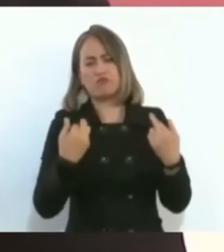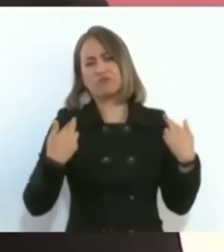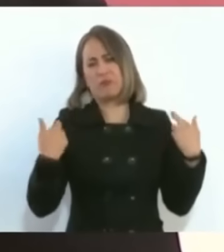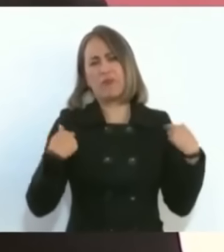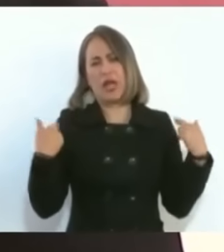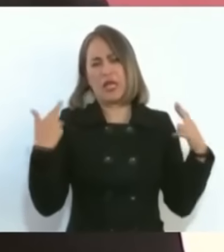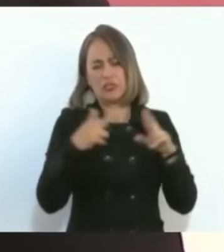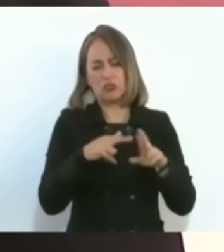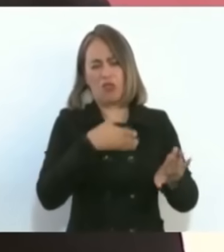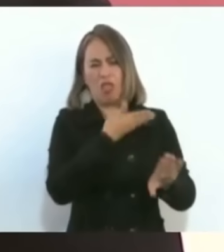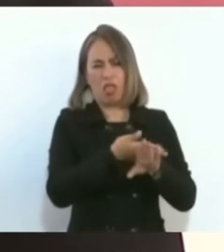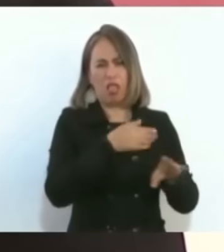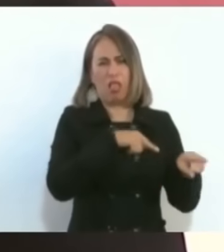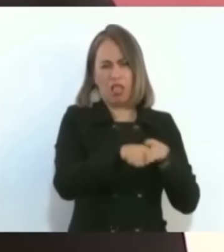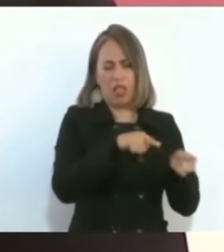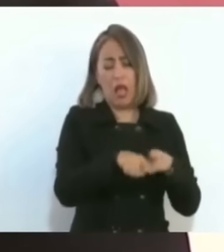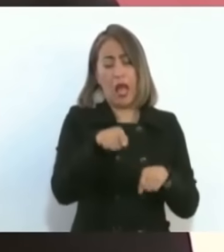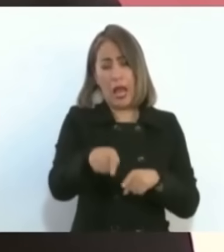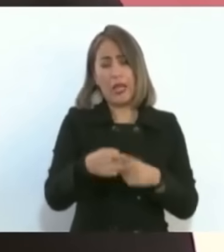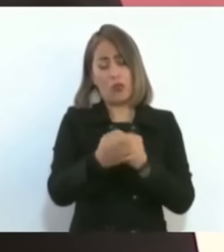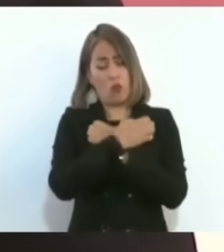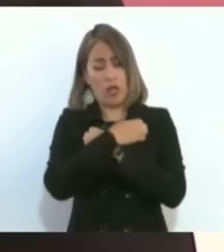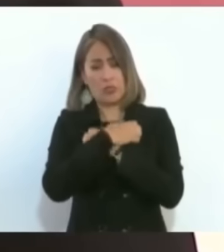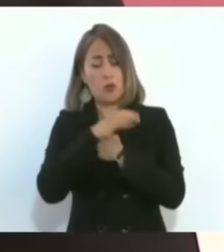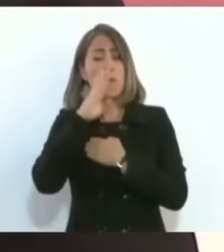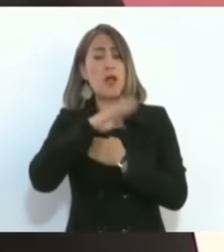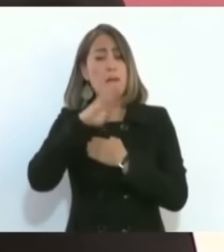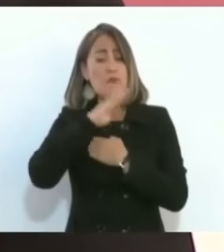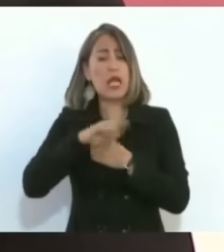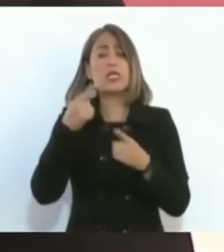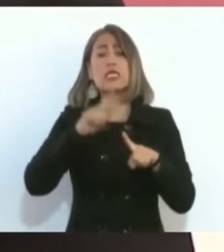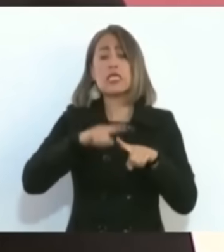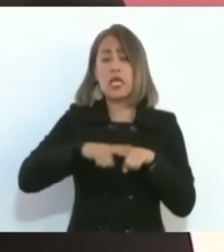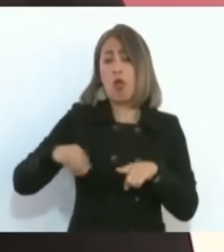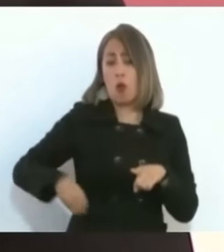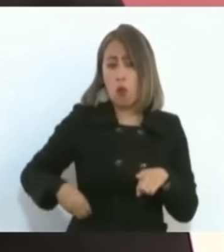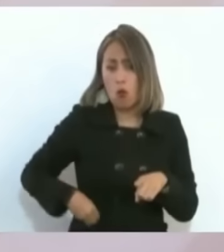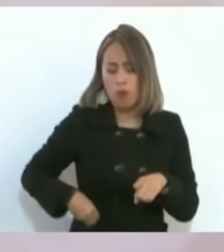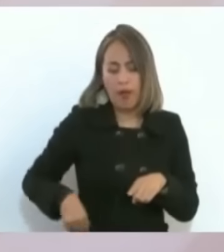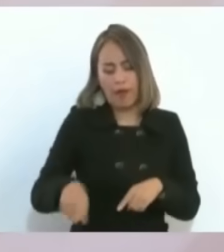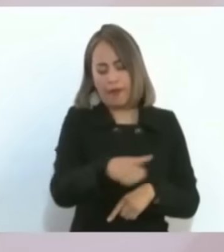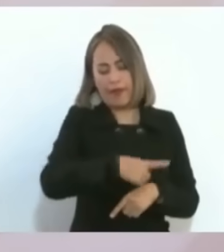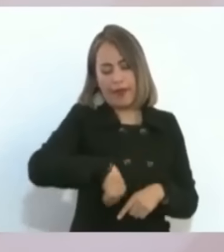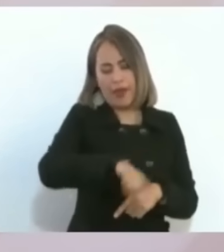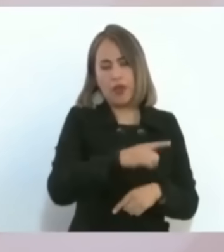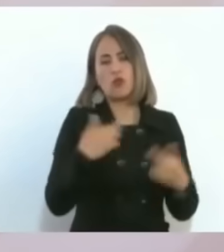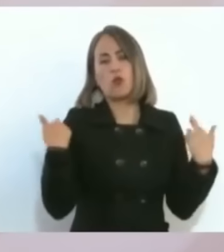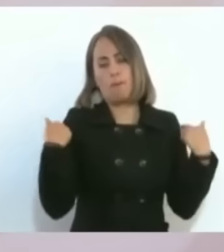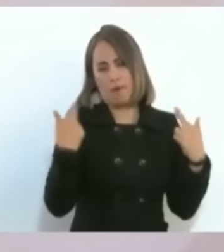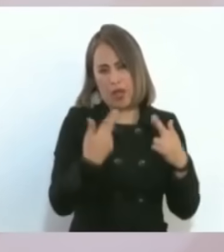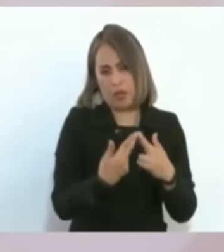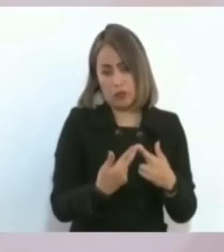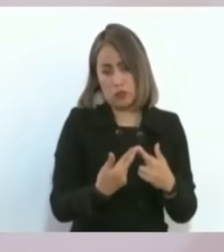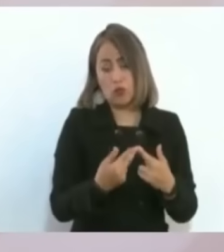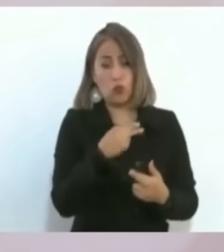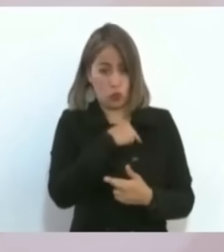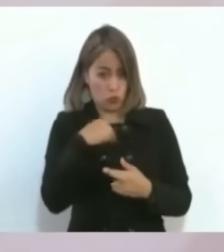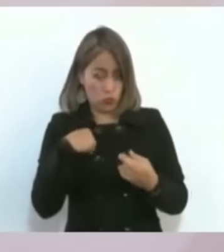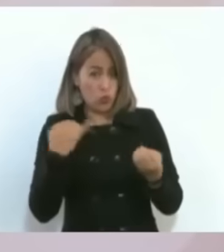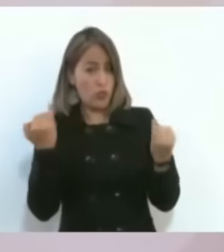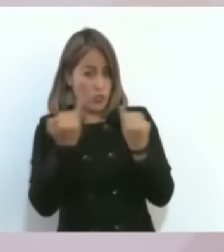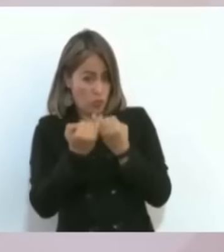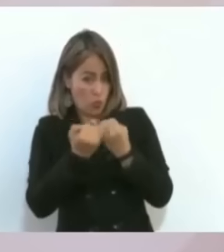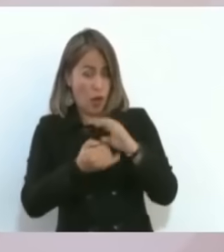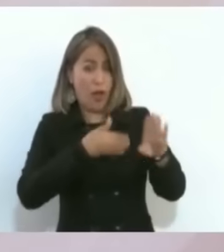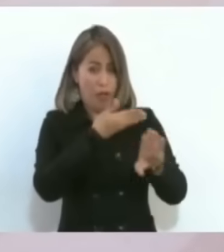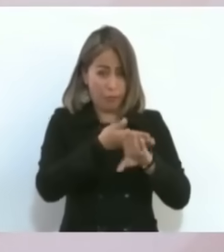la culpa a las maestras, a los maestros. Eso ya no. Nosotros tenemos que respetar mucho a